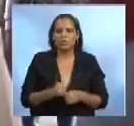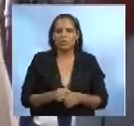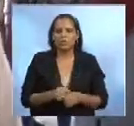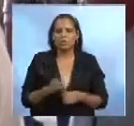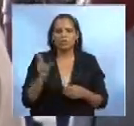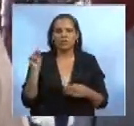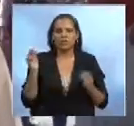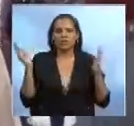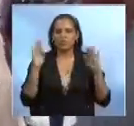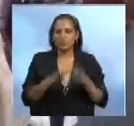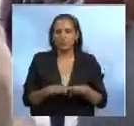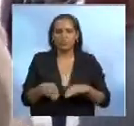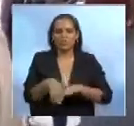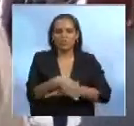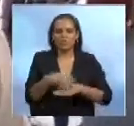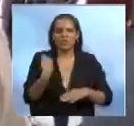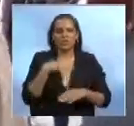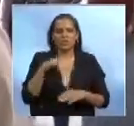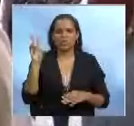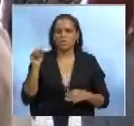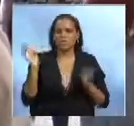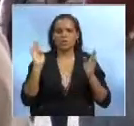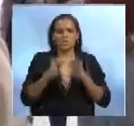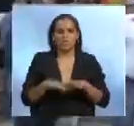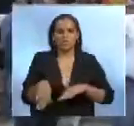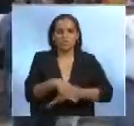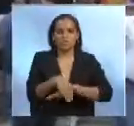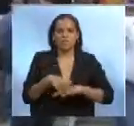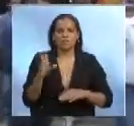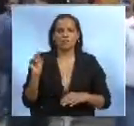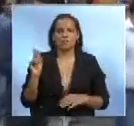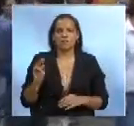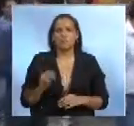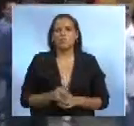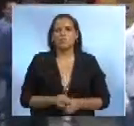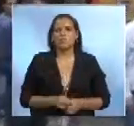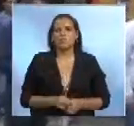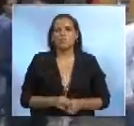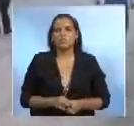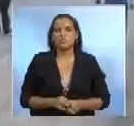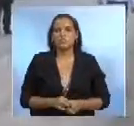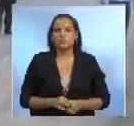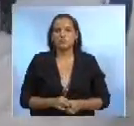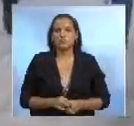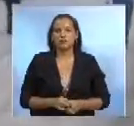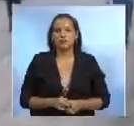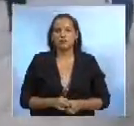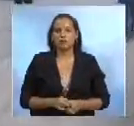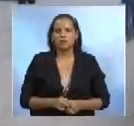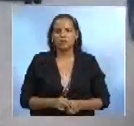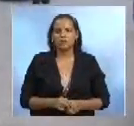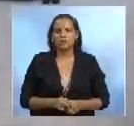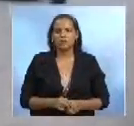no cierren la vía. Eso queremos ser claros, no vamos a cerrar la vía. Con imágenes de Daniel Pérez, Andrea Chere, Telecosta.